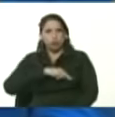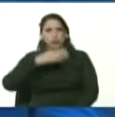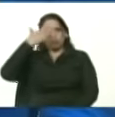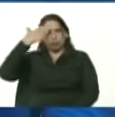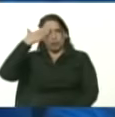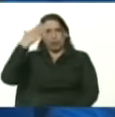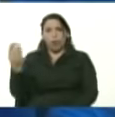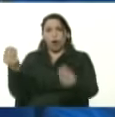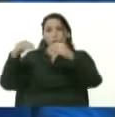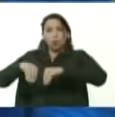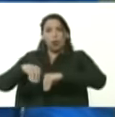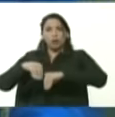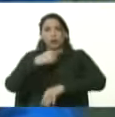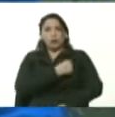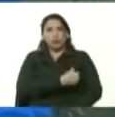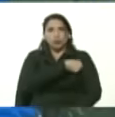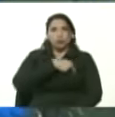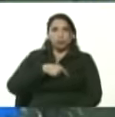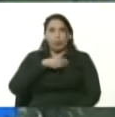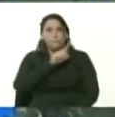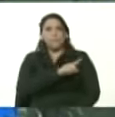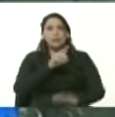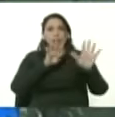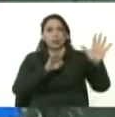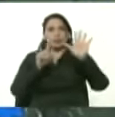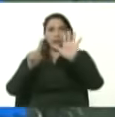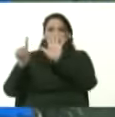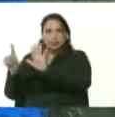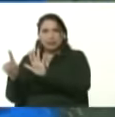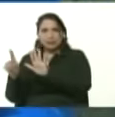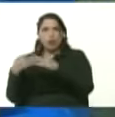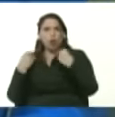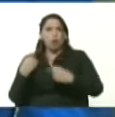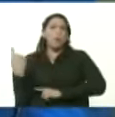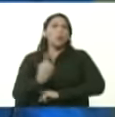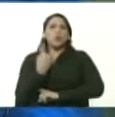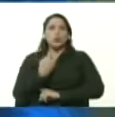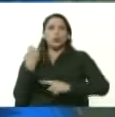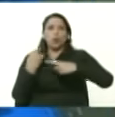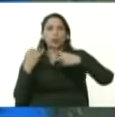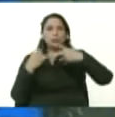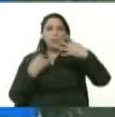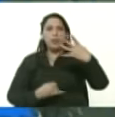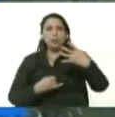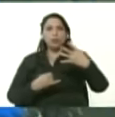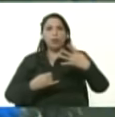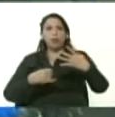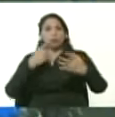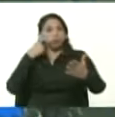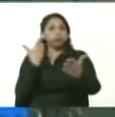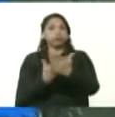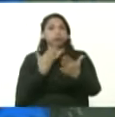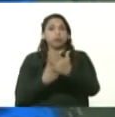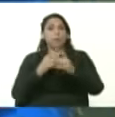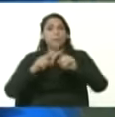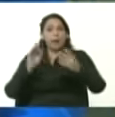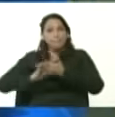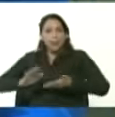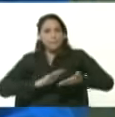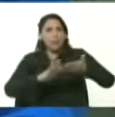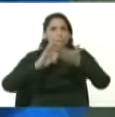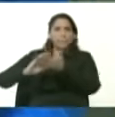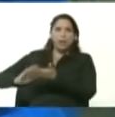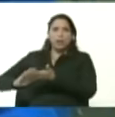el Acuerdo de Ginebra de 1966 como único instrumento válido para dirimir esta controversia